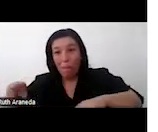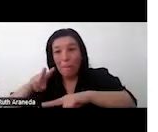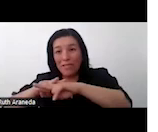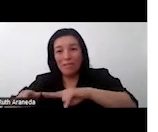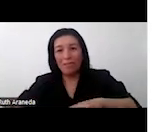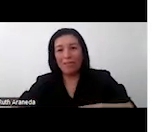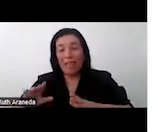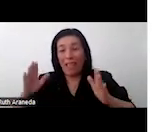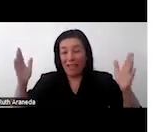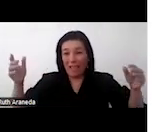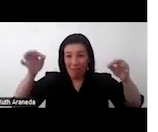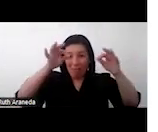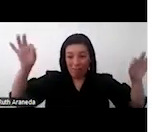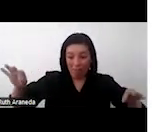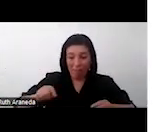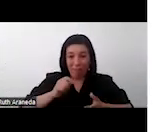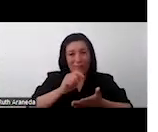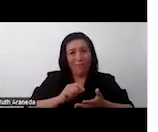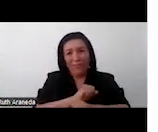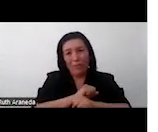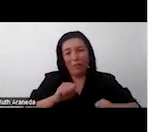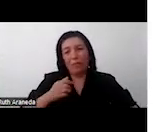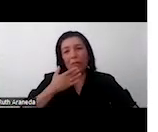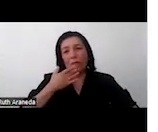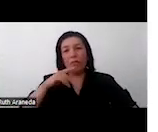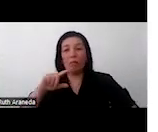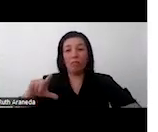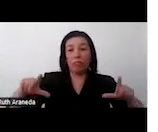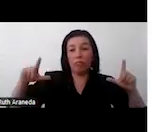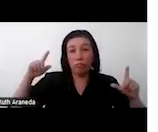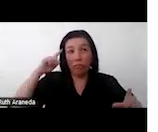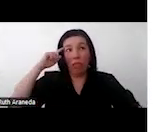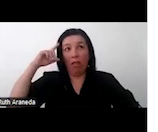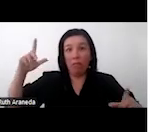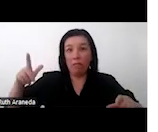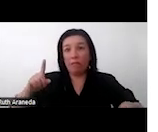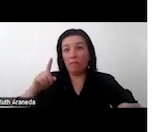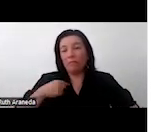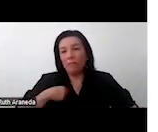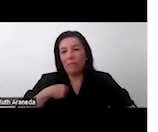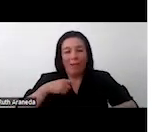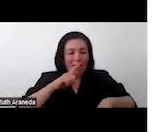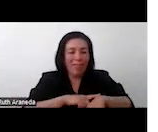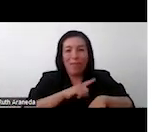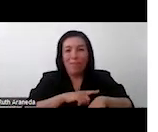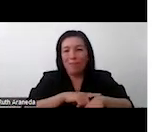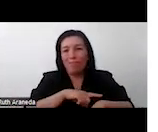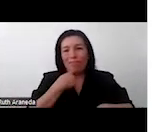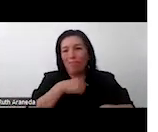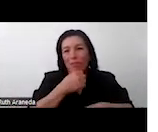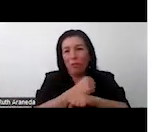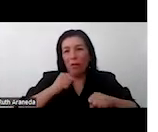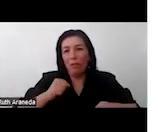dentro de una lámina. Iba a ser también muy pretencioso para el tiempo que yo disponía para poder trabajar. Entonces